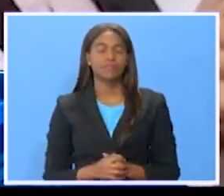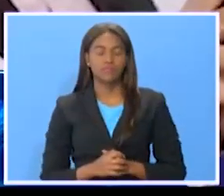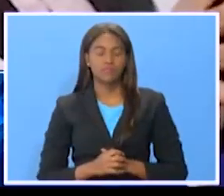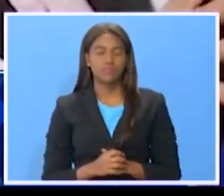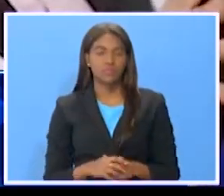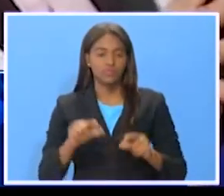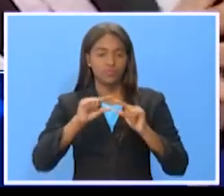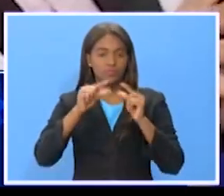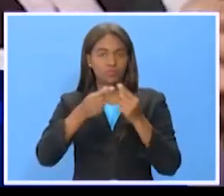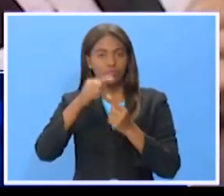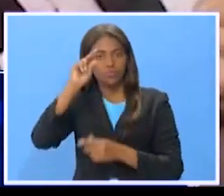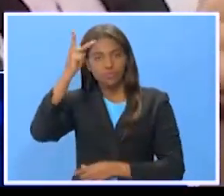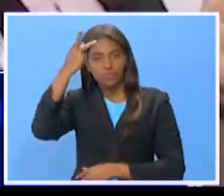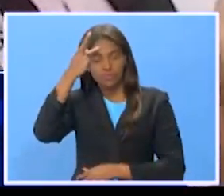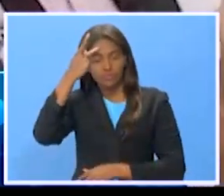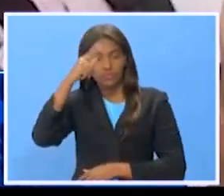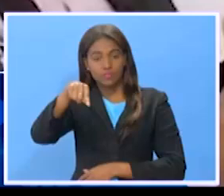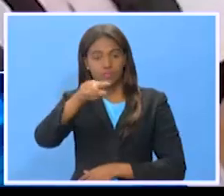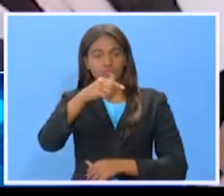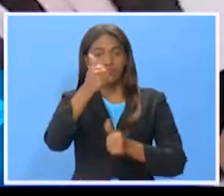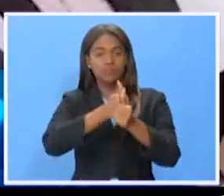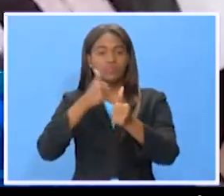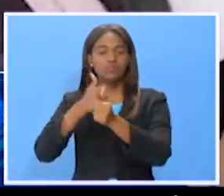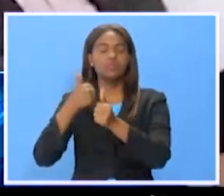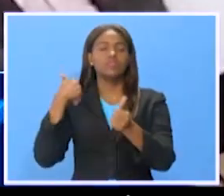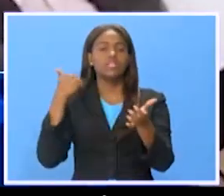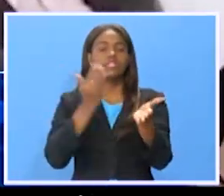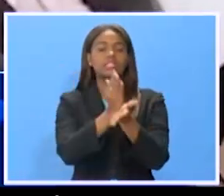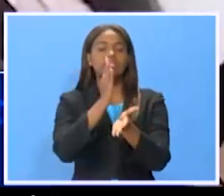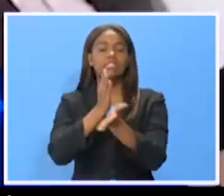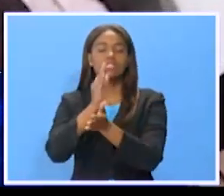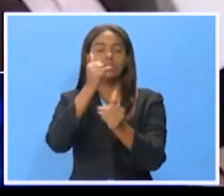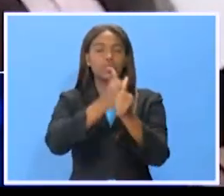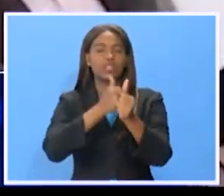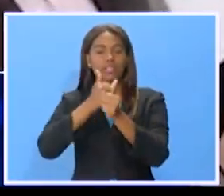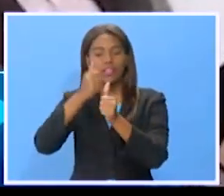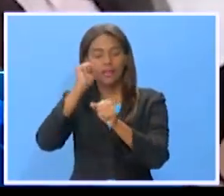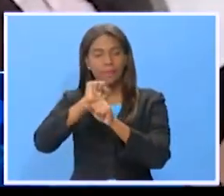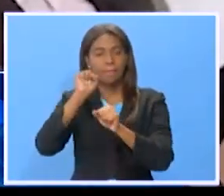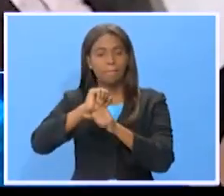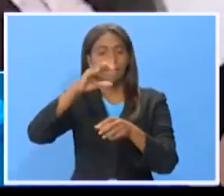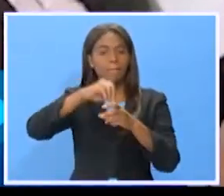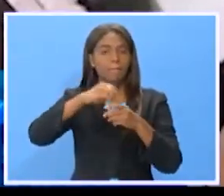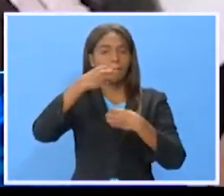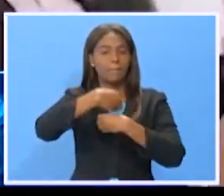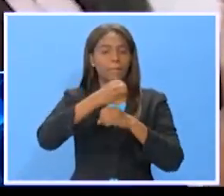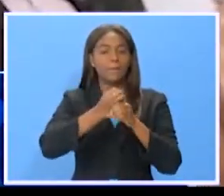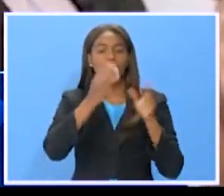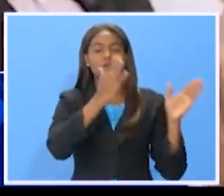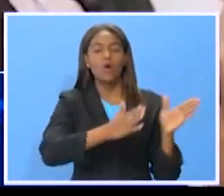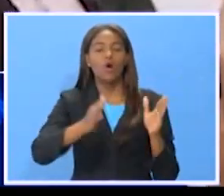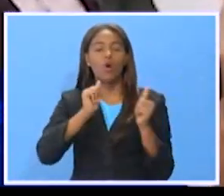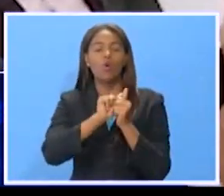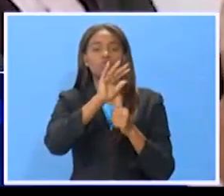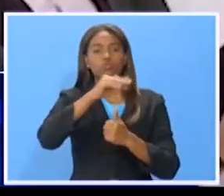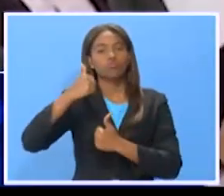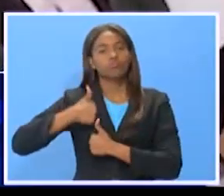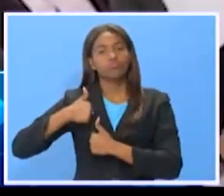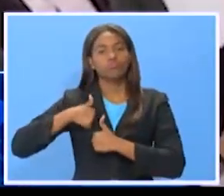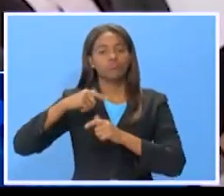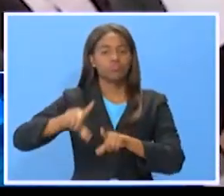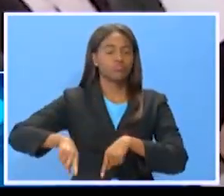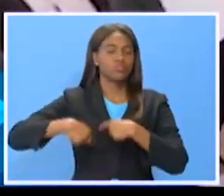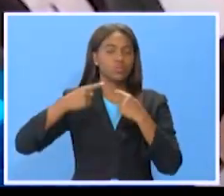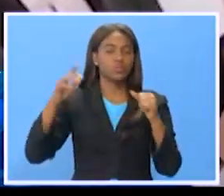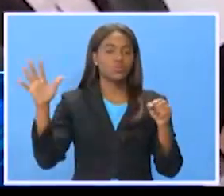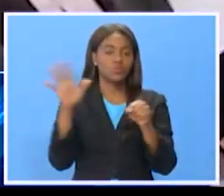políticos tienen derecho legal a trabajar en la organización con su militancia durante